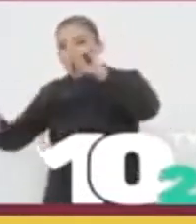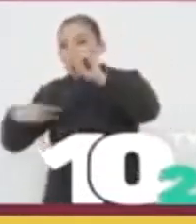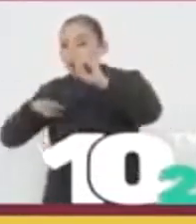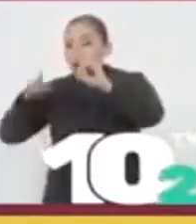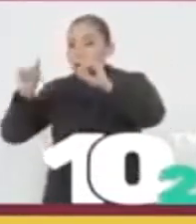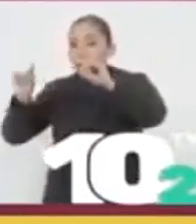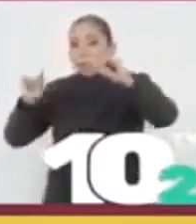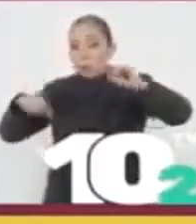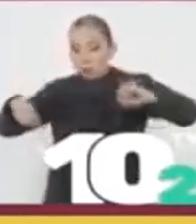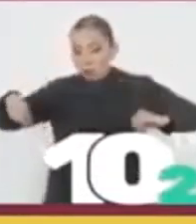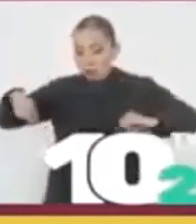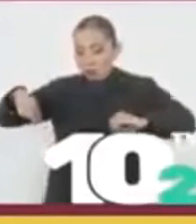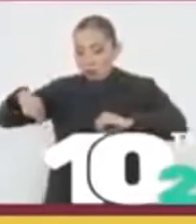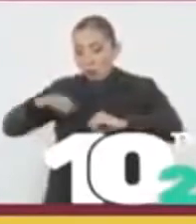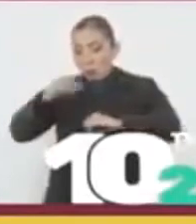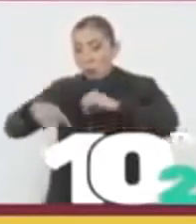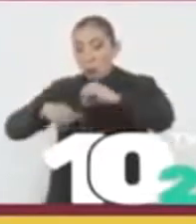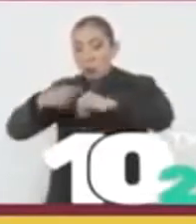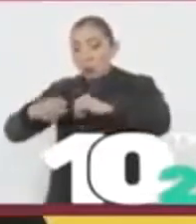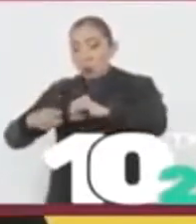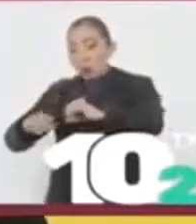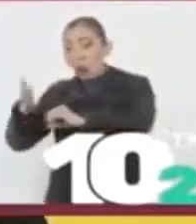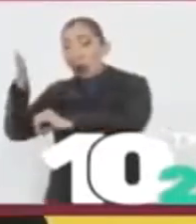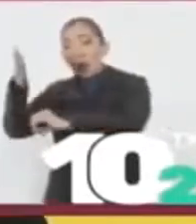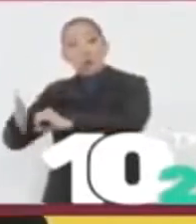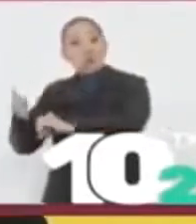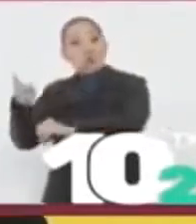pasto que lo frena poco a poco hasta detenerlo.